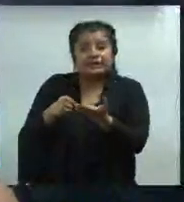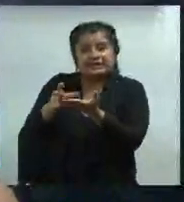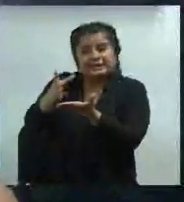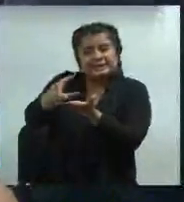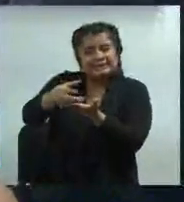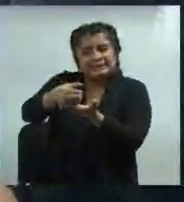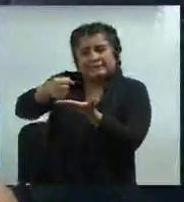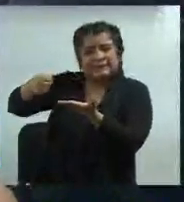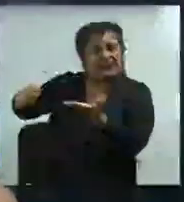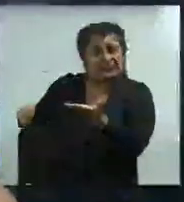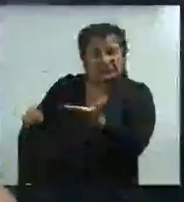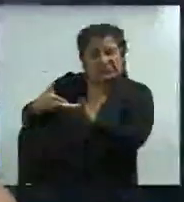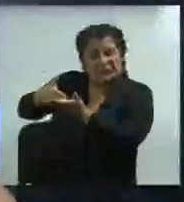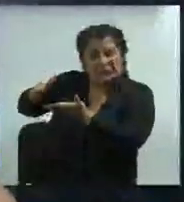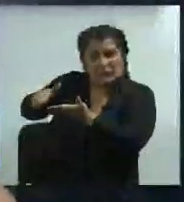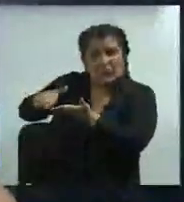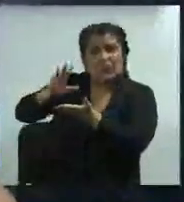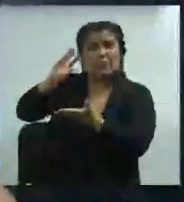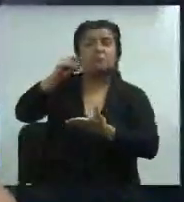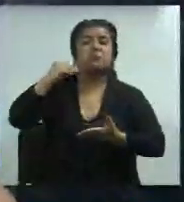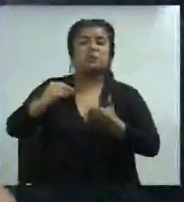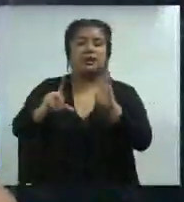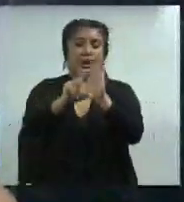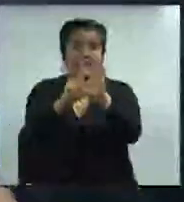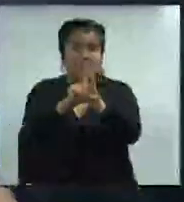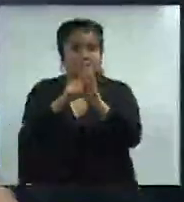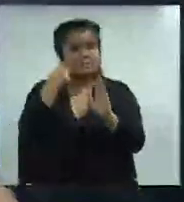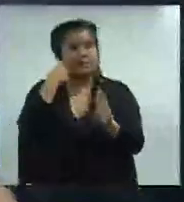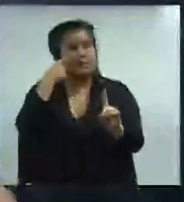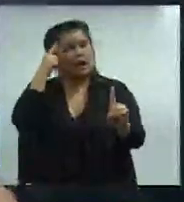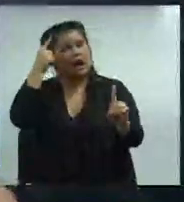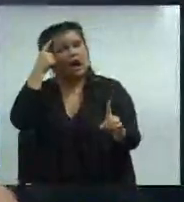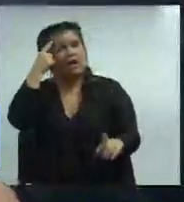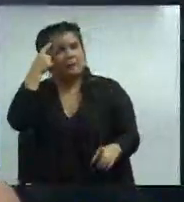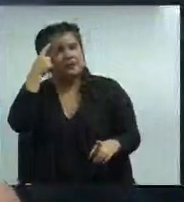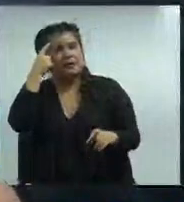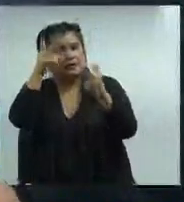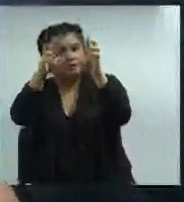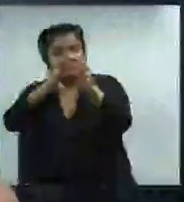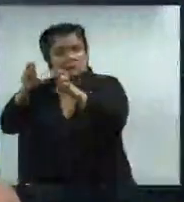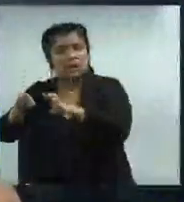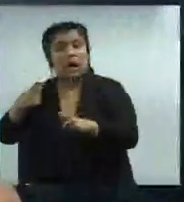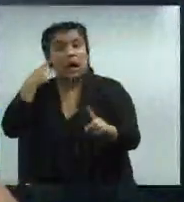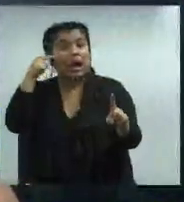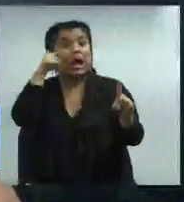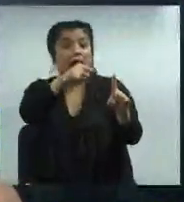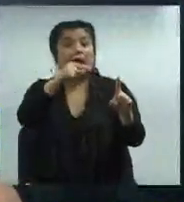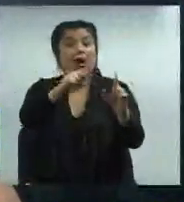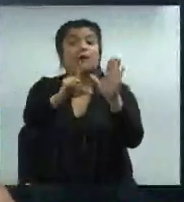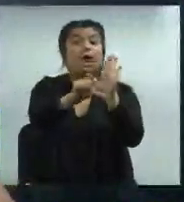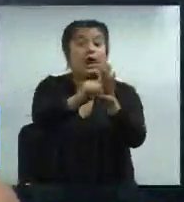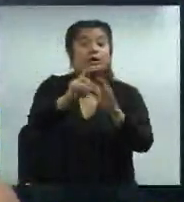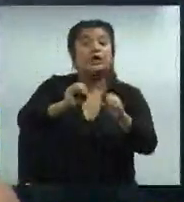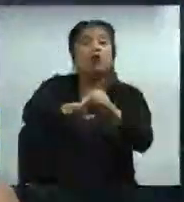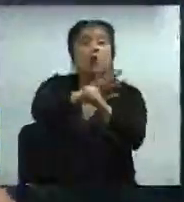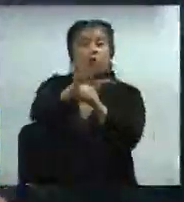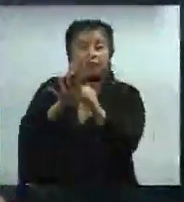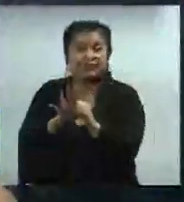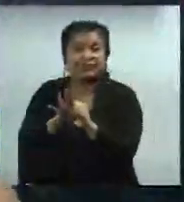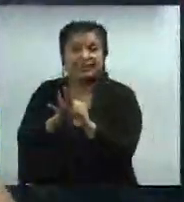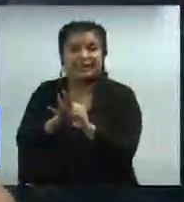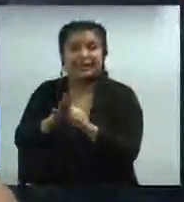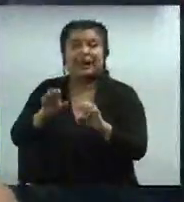gente creía que esta ley era específicamente para la para el COVID y que se le estaba obligando